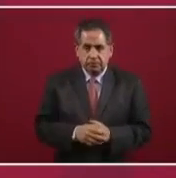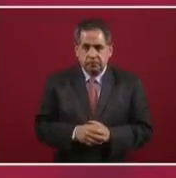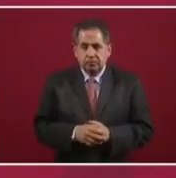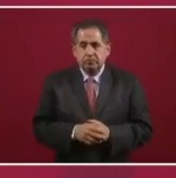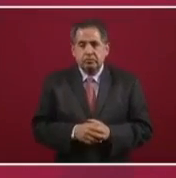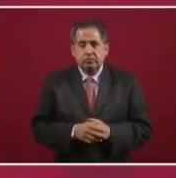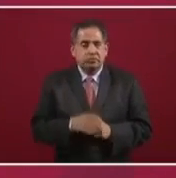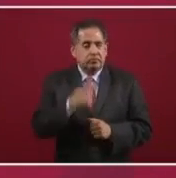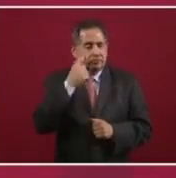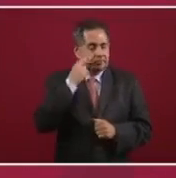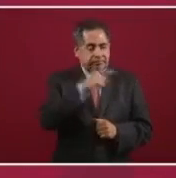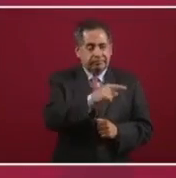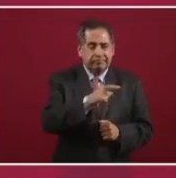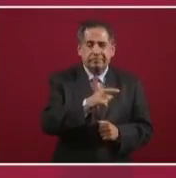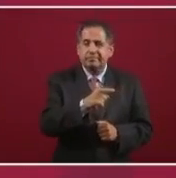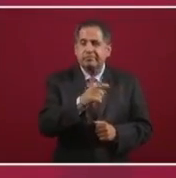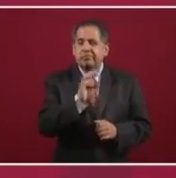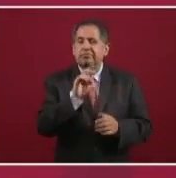quitarle el agua al pez,